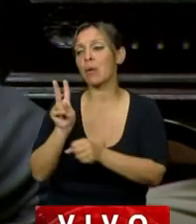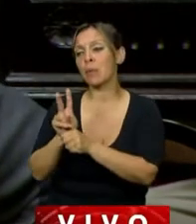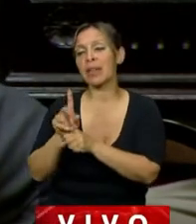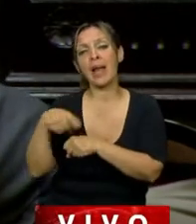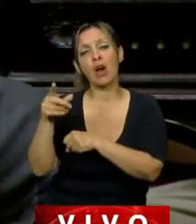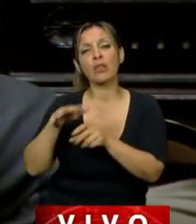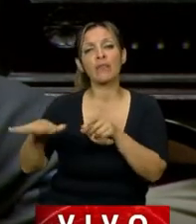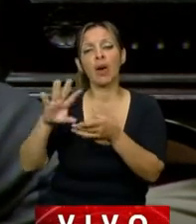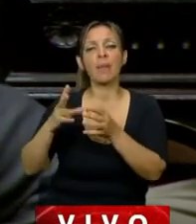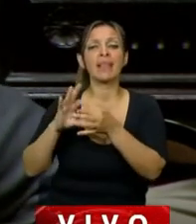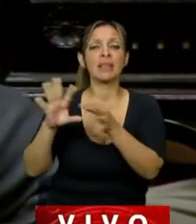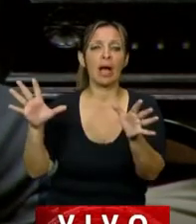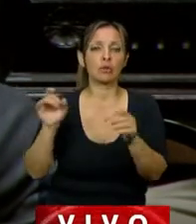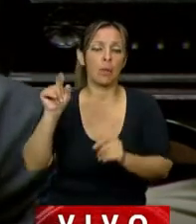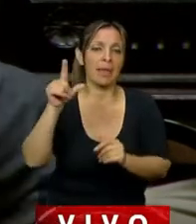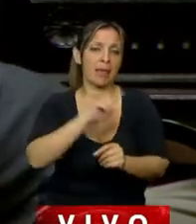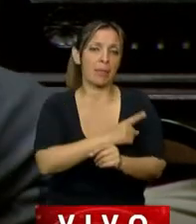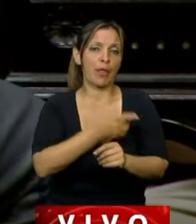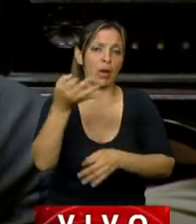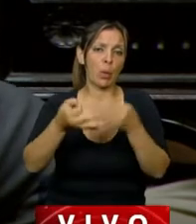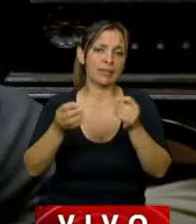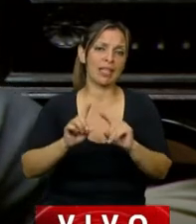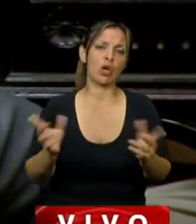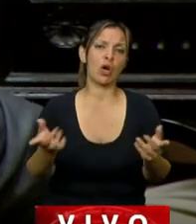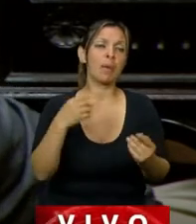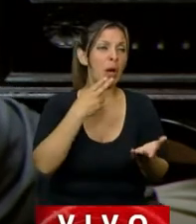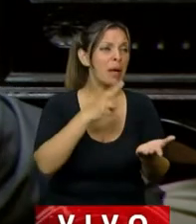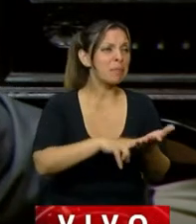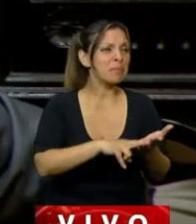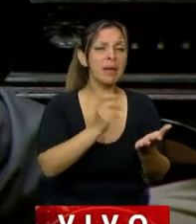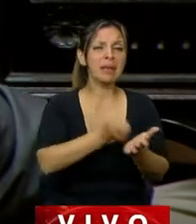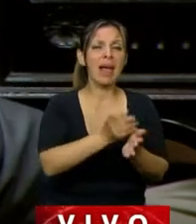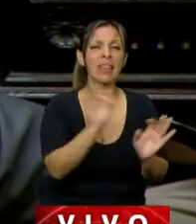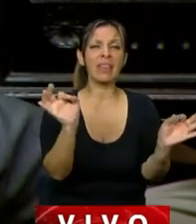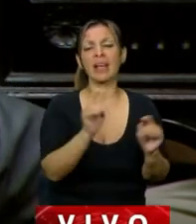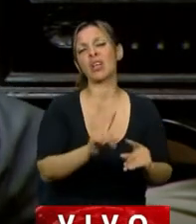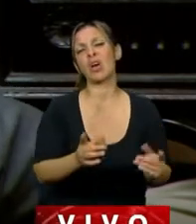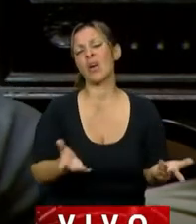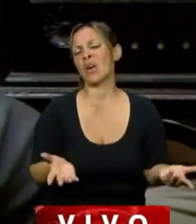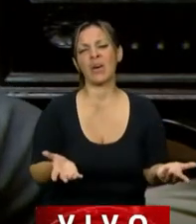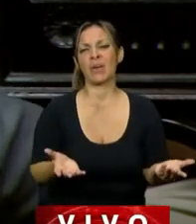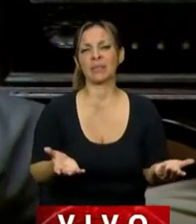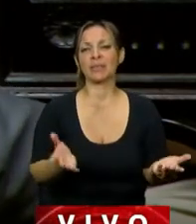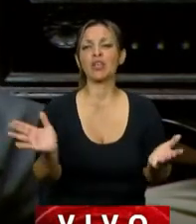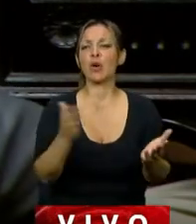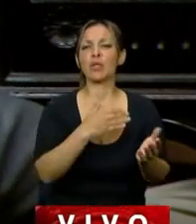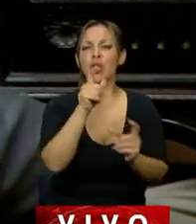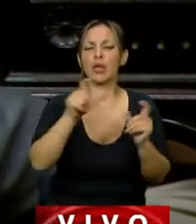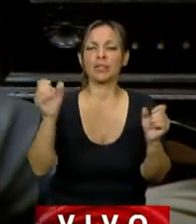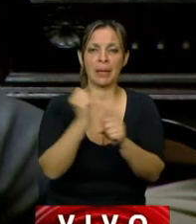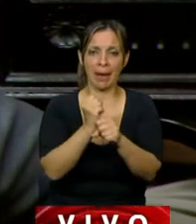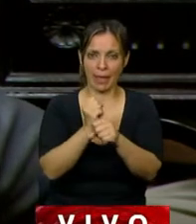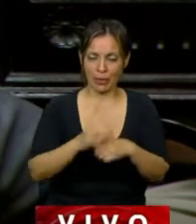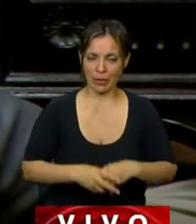efectivamente la autonomía y la independencia del Poder Judicial, pero no para que no paguen impuestos como todos los trabajadores y trabajadoras de